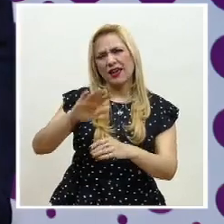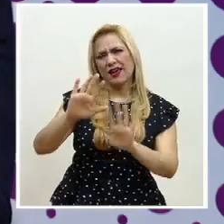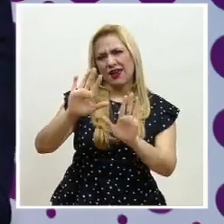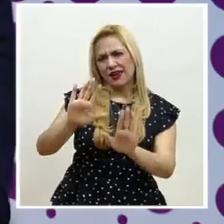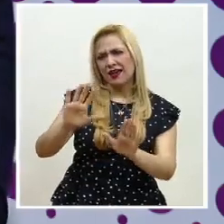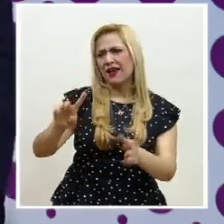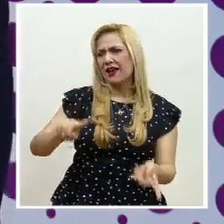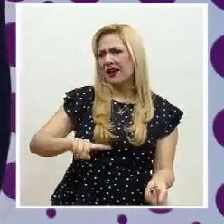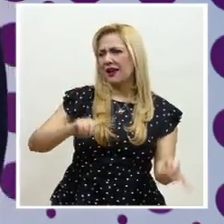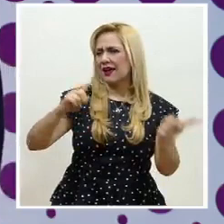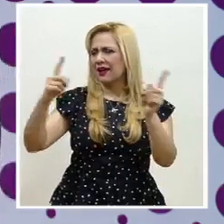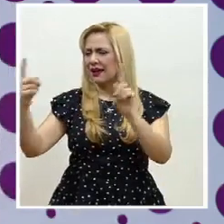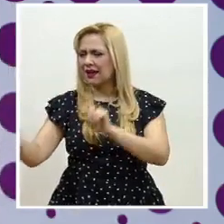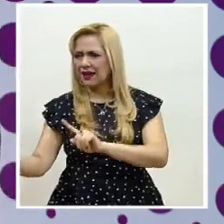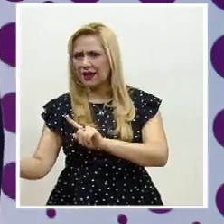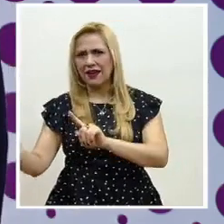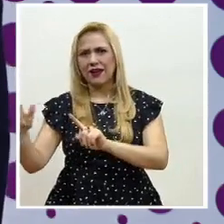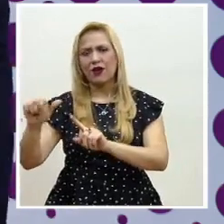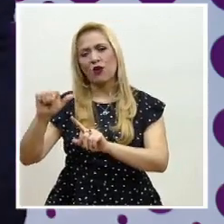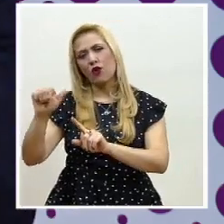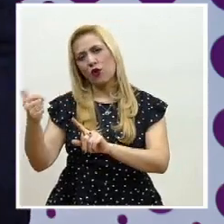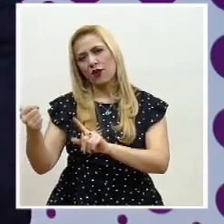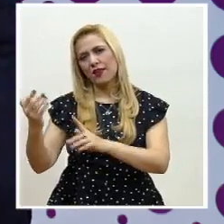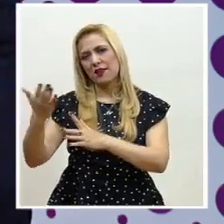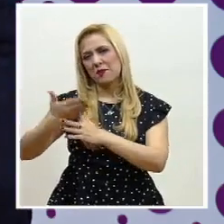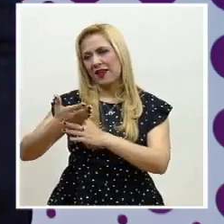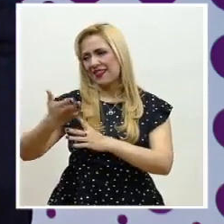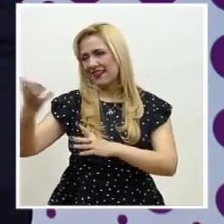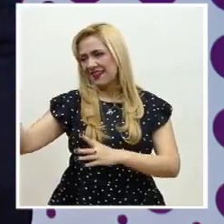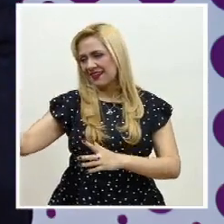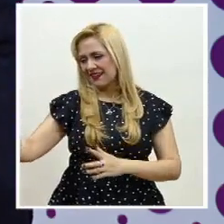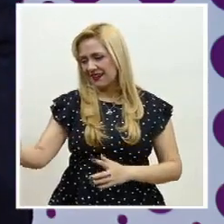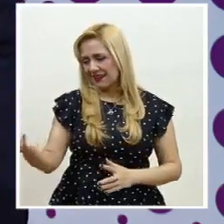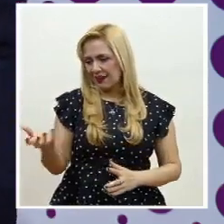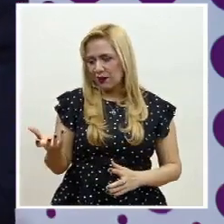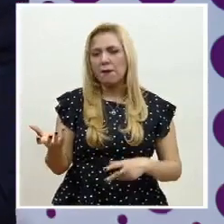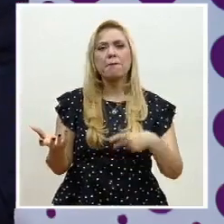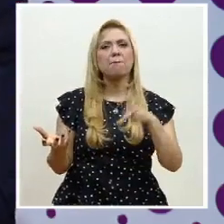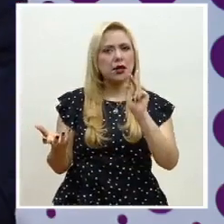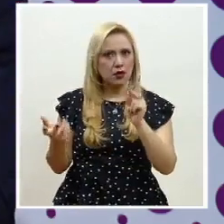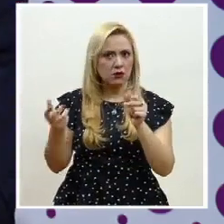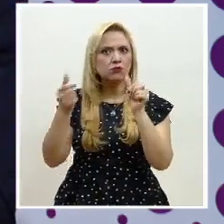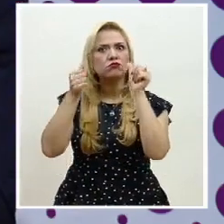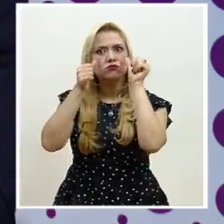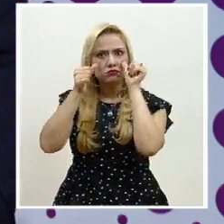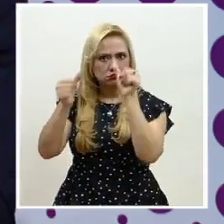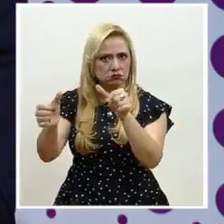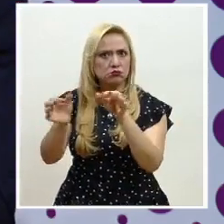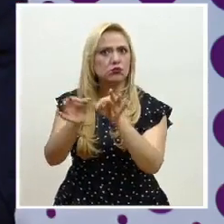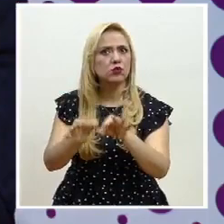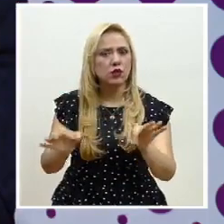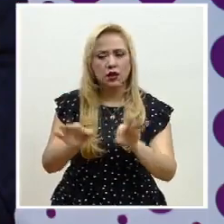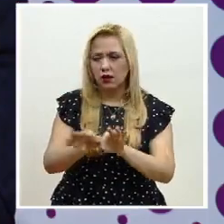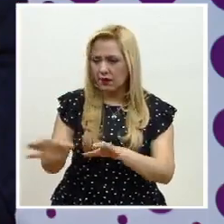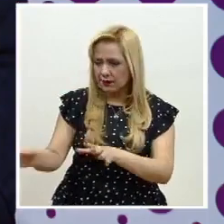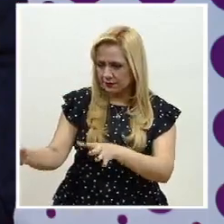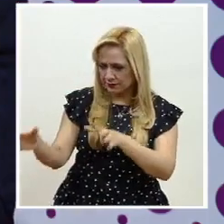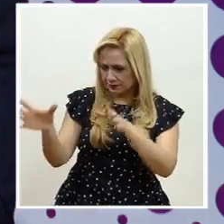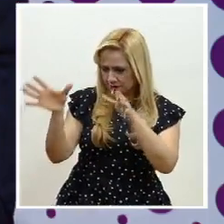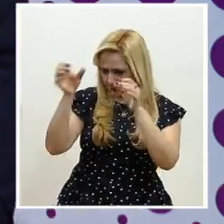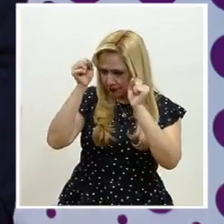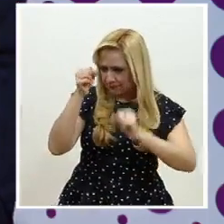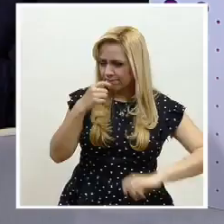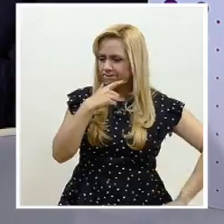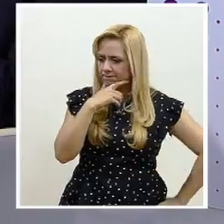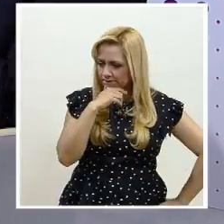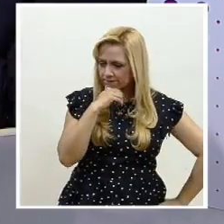escuchas. Y esta labor creativa que ya había identificado desde antes, nos llega a construir una decisión a partir de la mejor solución